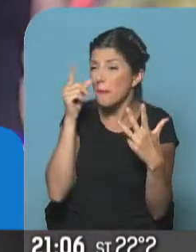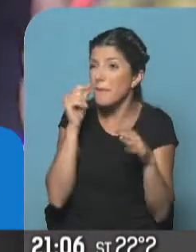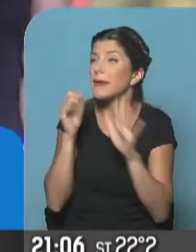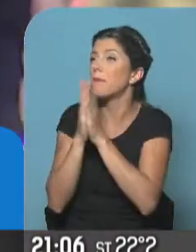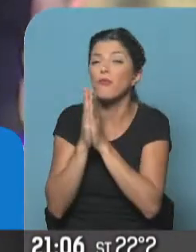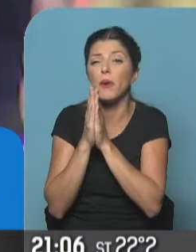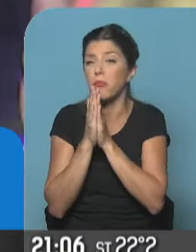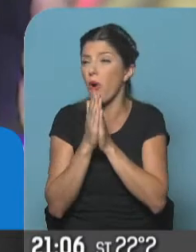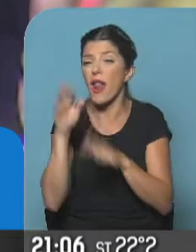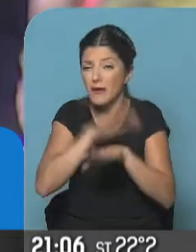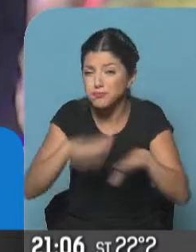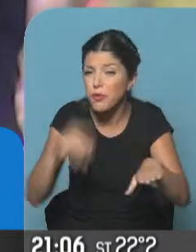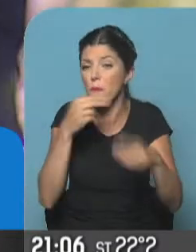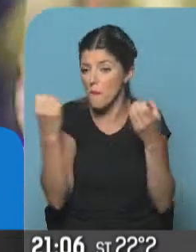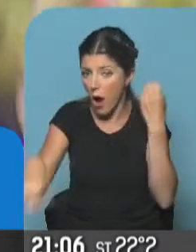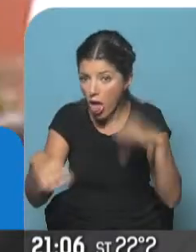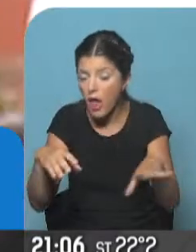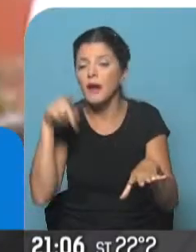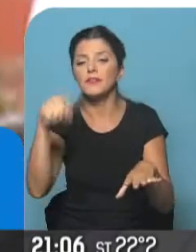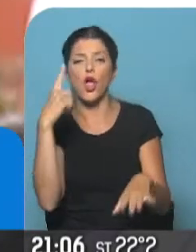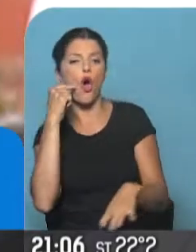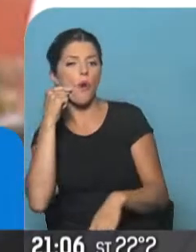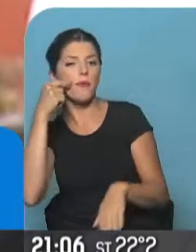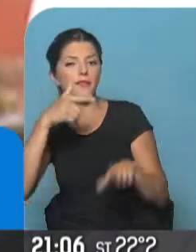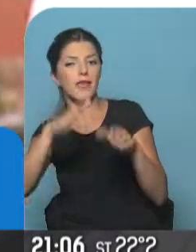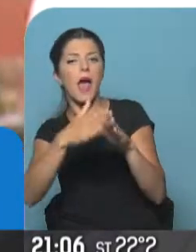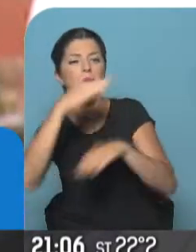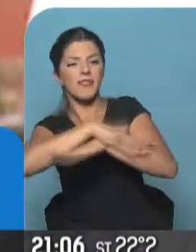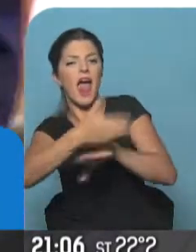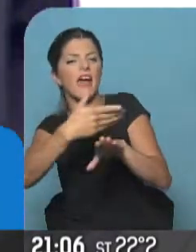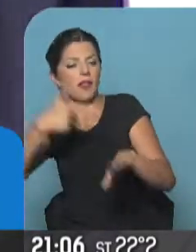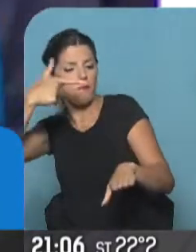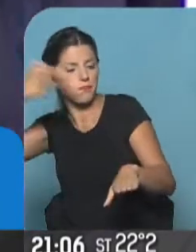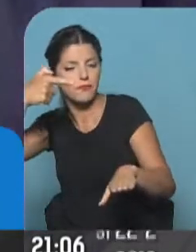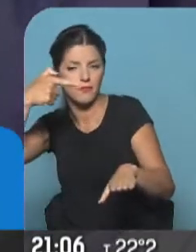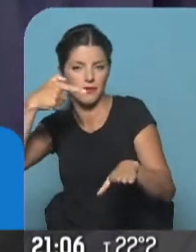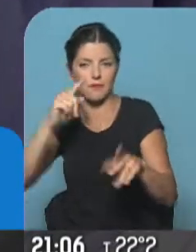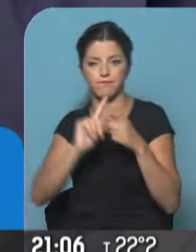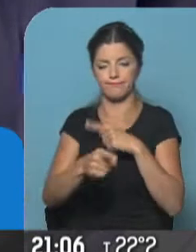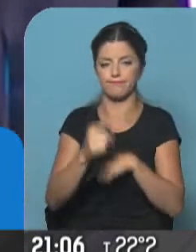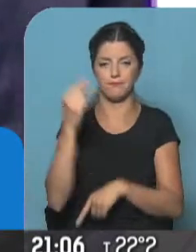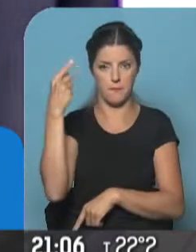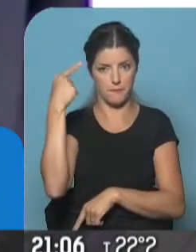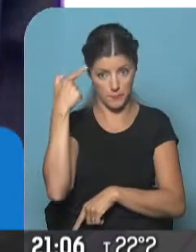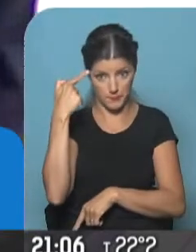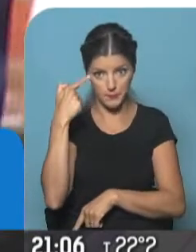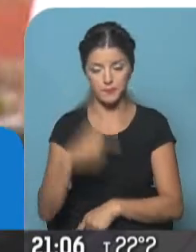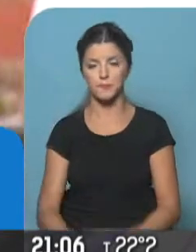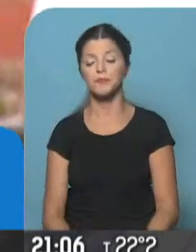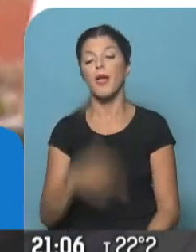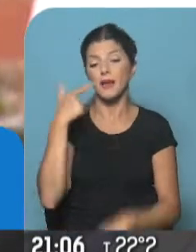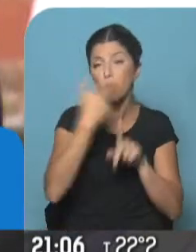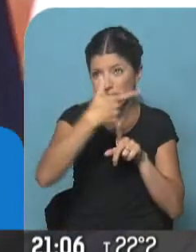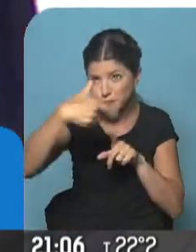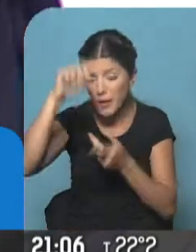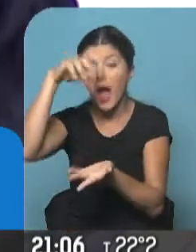bajar a las nenas. El delincuente dispara a la ventanilla trasera. El tiro da en la frente de Abril. Tras ser llevada al hospital de